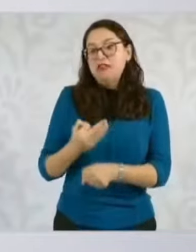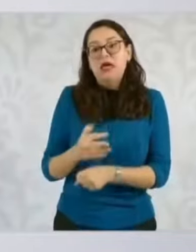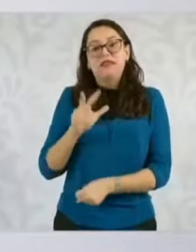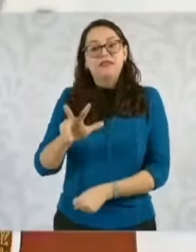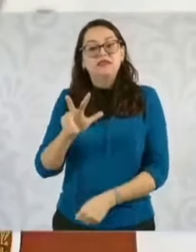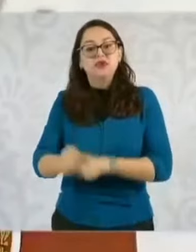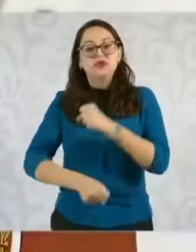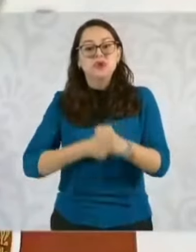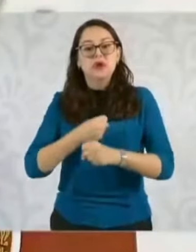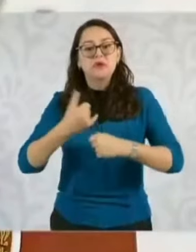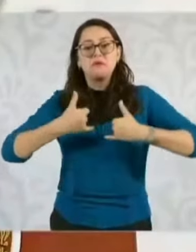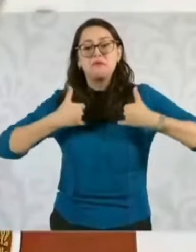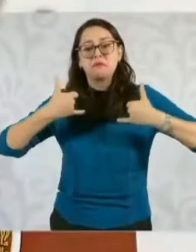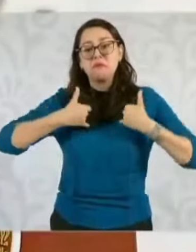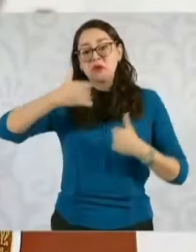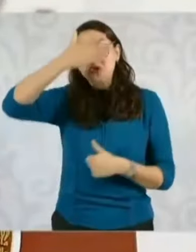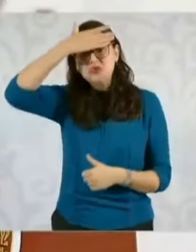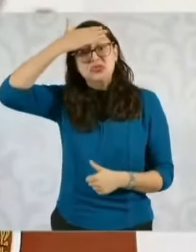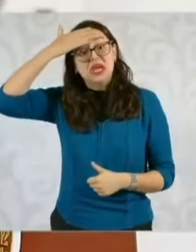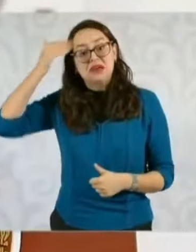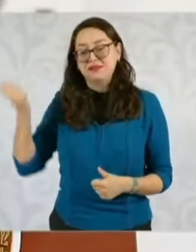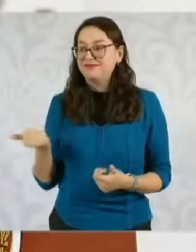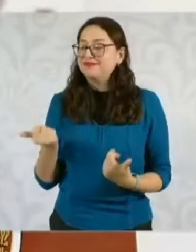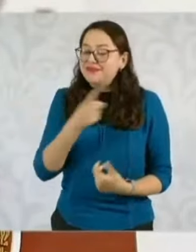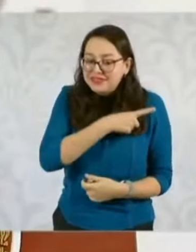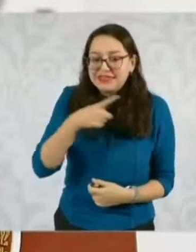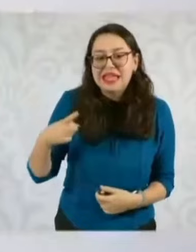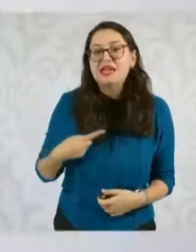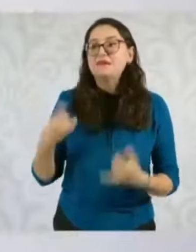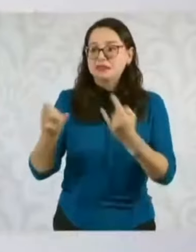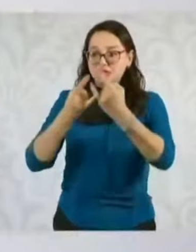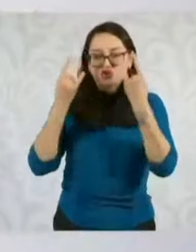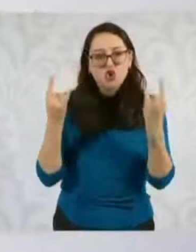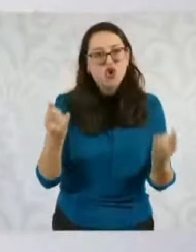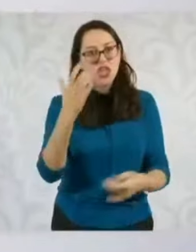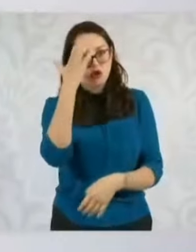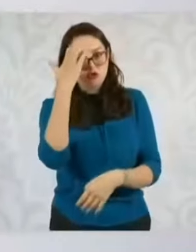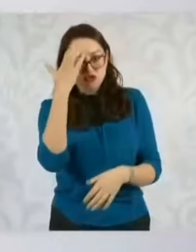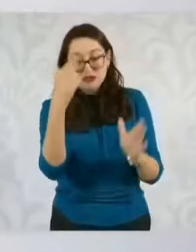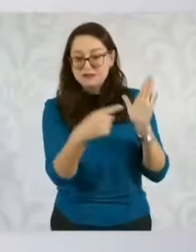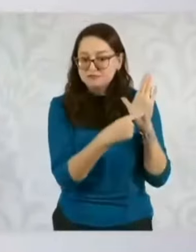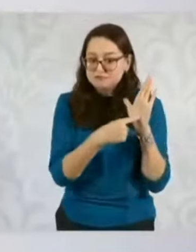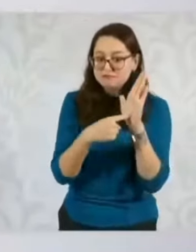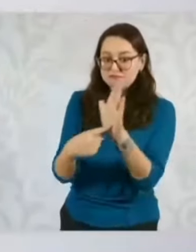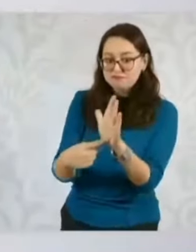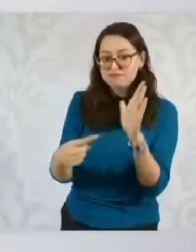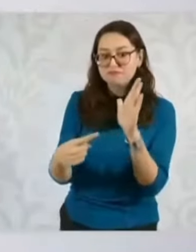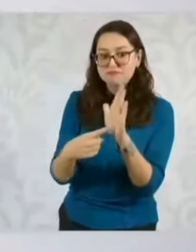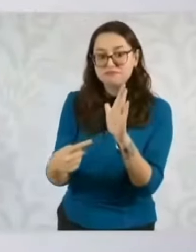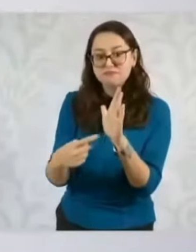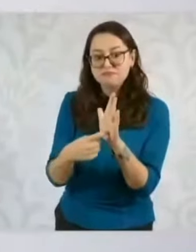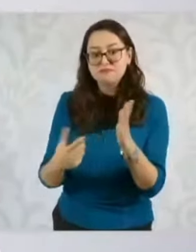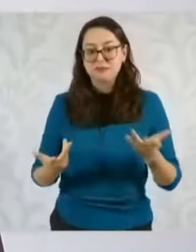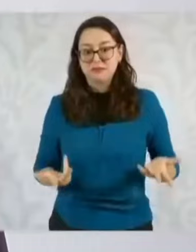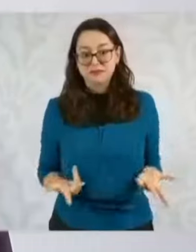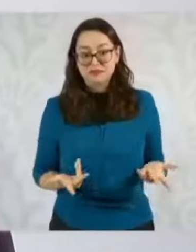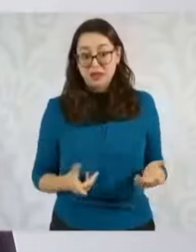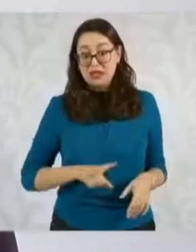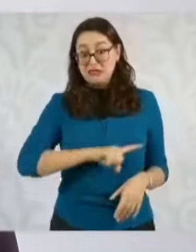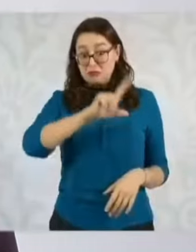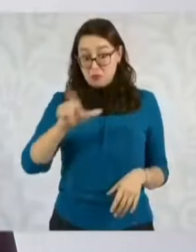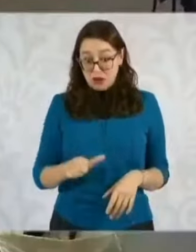Que sepan qué ocurrió en aquel sexenio y cómo continuó una política que no cambió mucho